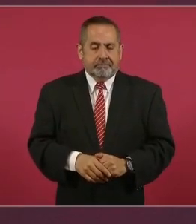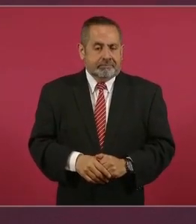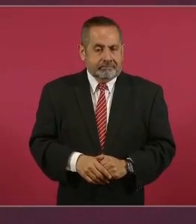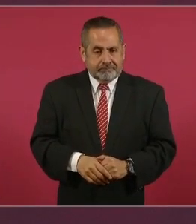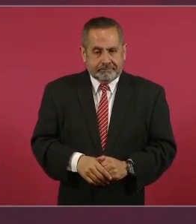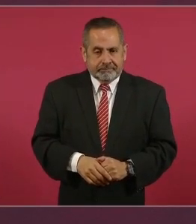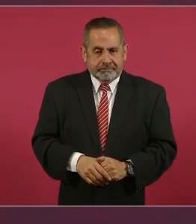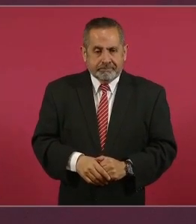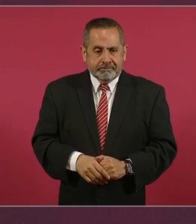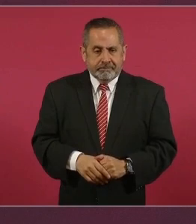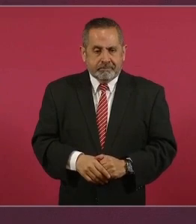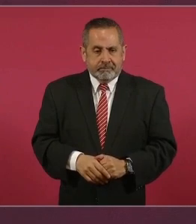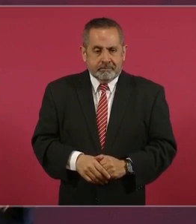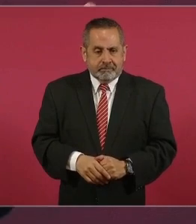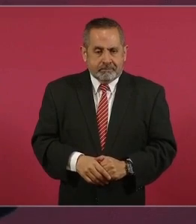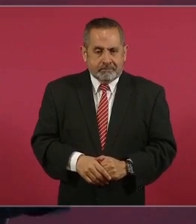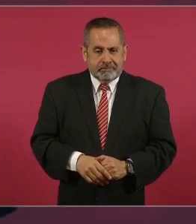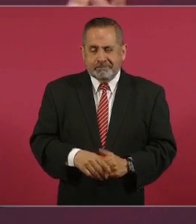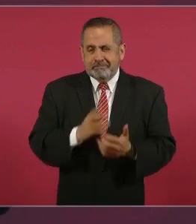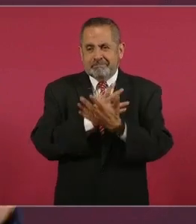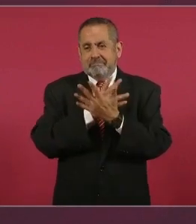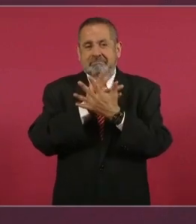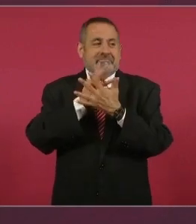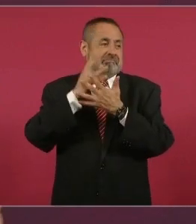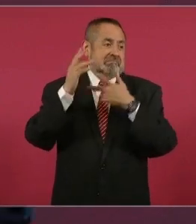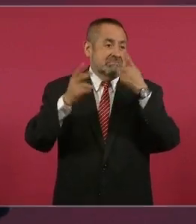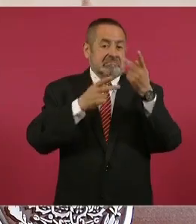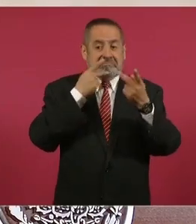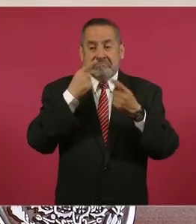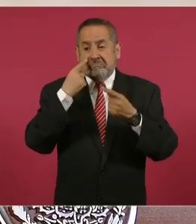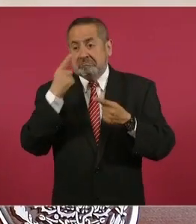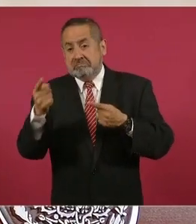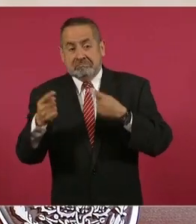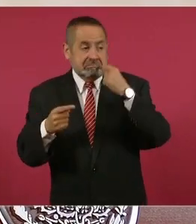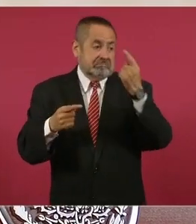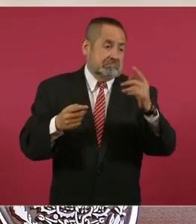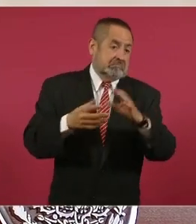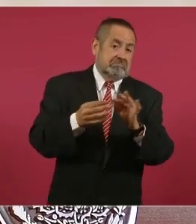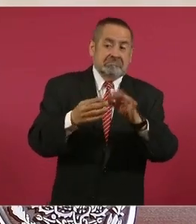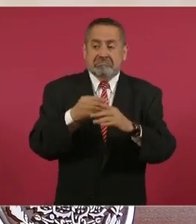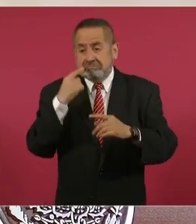pues, muy escandalosos, cuando menos.